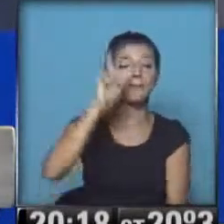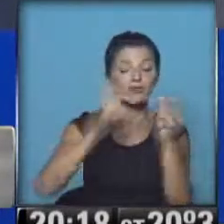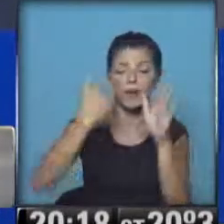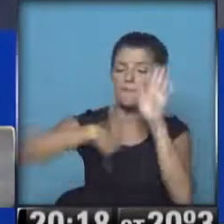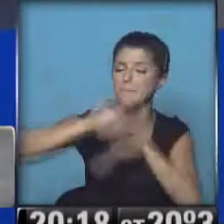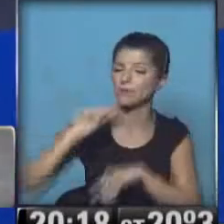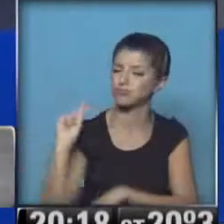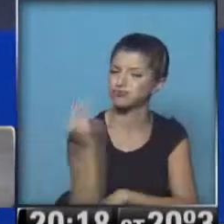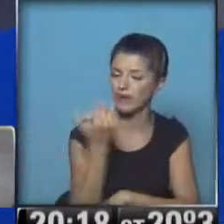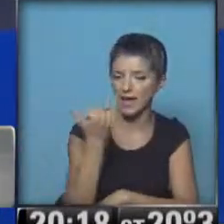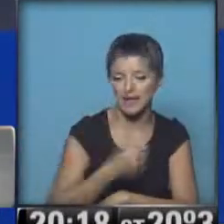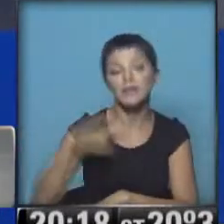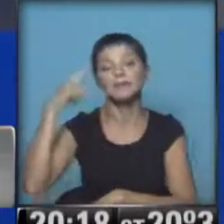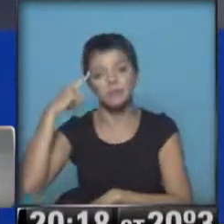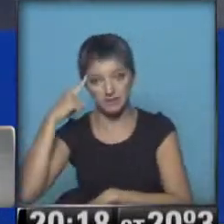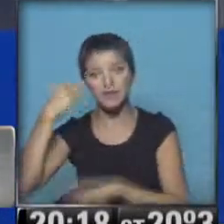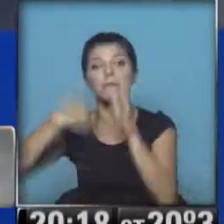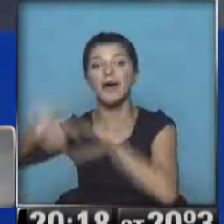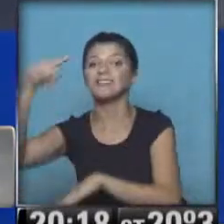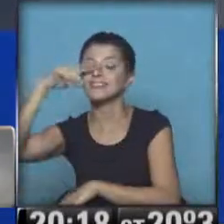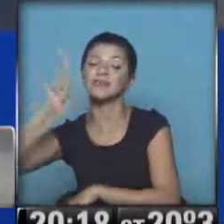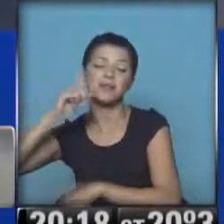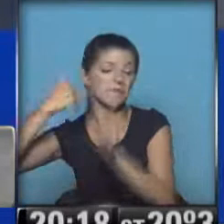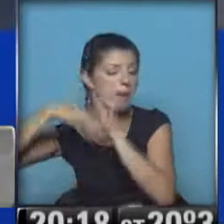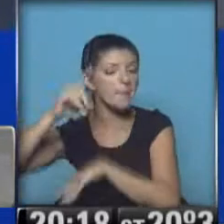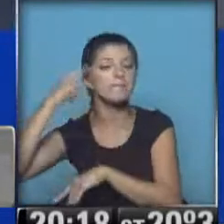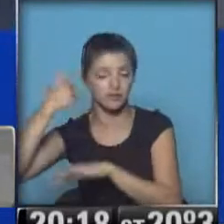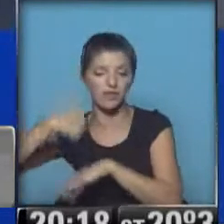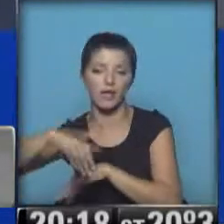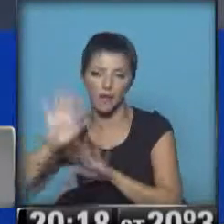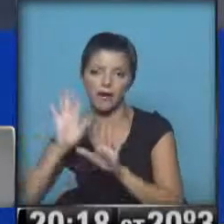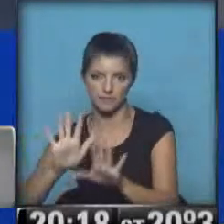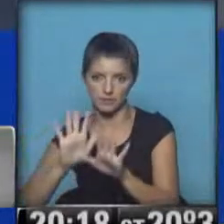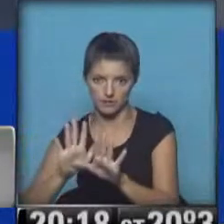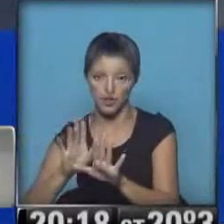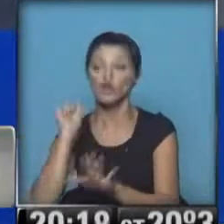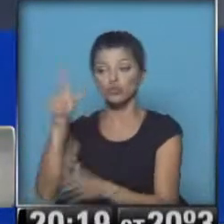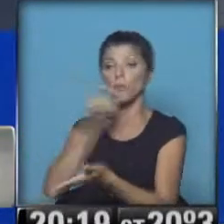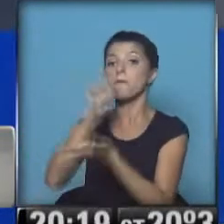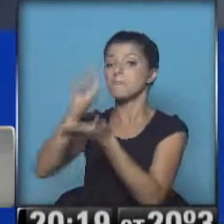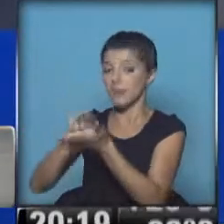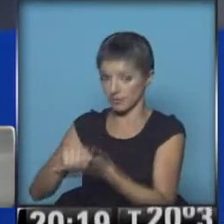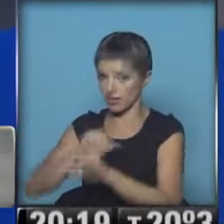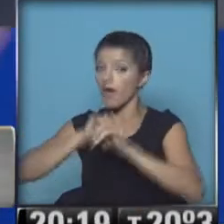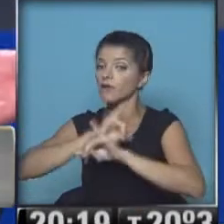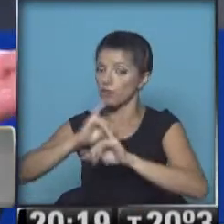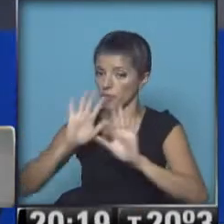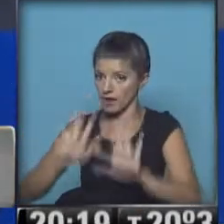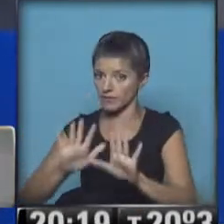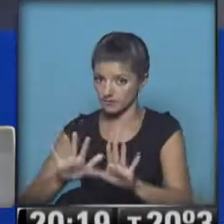piensan que esto llegue a más de 7 mil es lo que la propia prensa de nepal está señalando en estos minutos